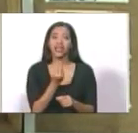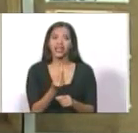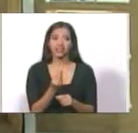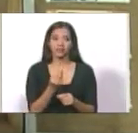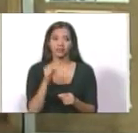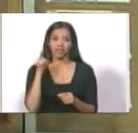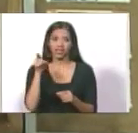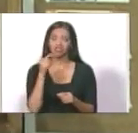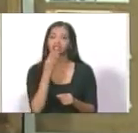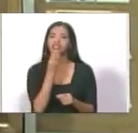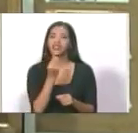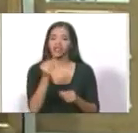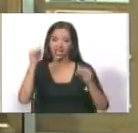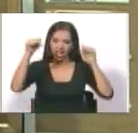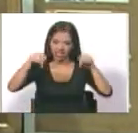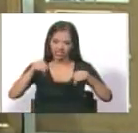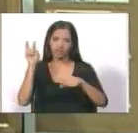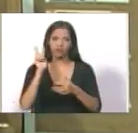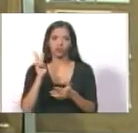Ese es uno de los israelitas que está aquí en Venezuela,